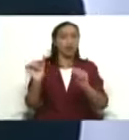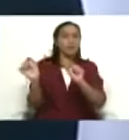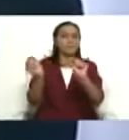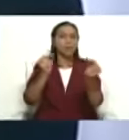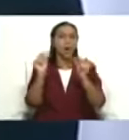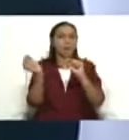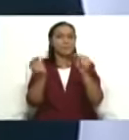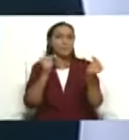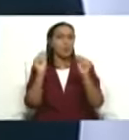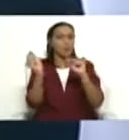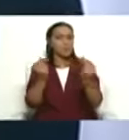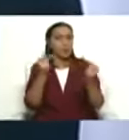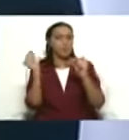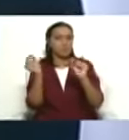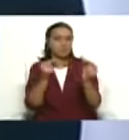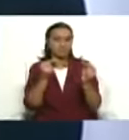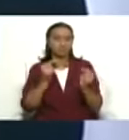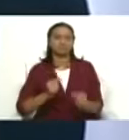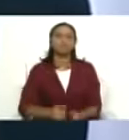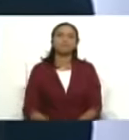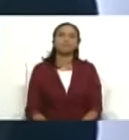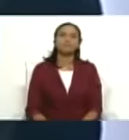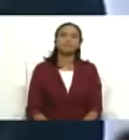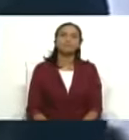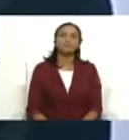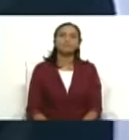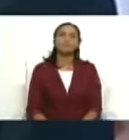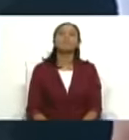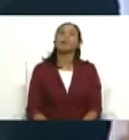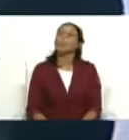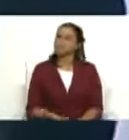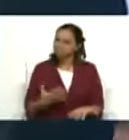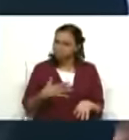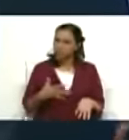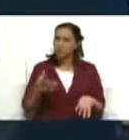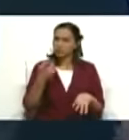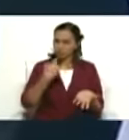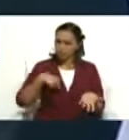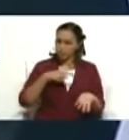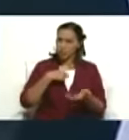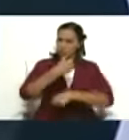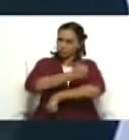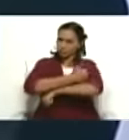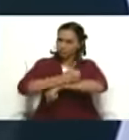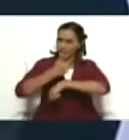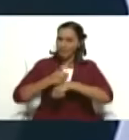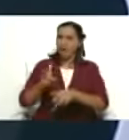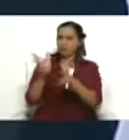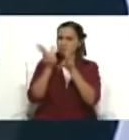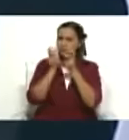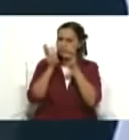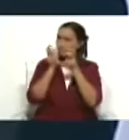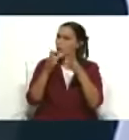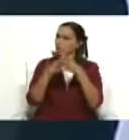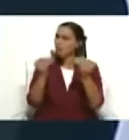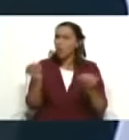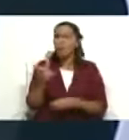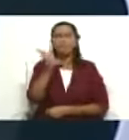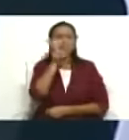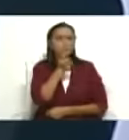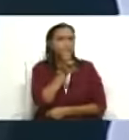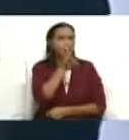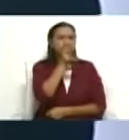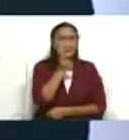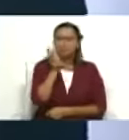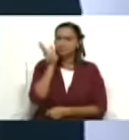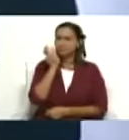y de discusión. Nos dimos a la tarea de escucharlas a todas y de escucharlos a todos en un